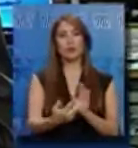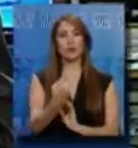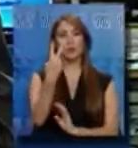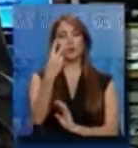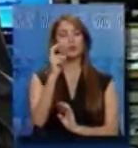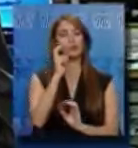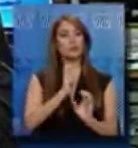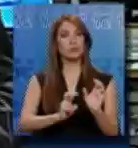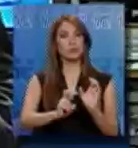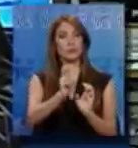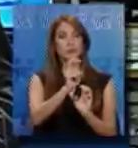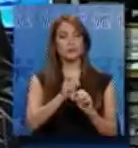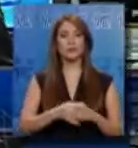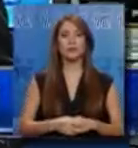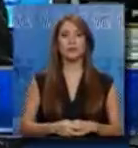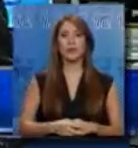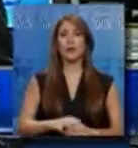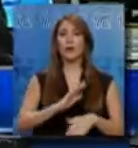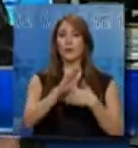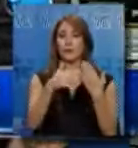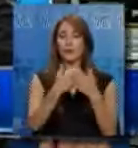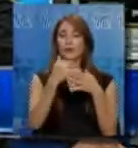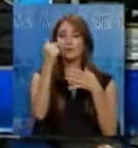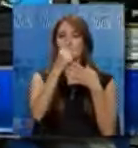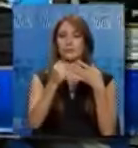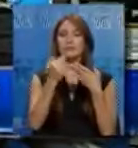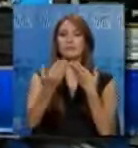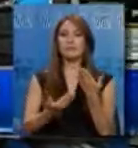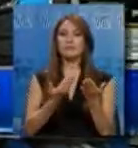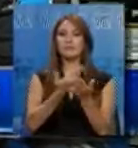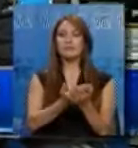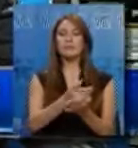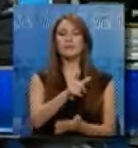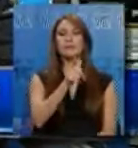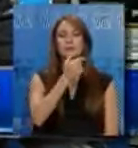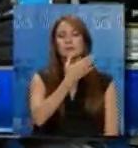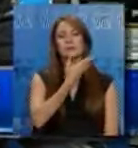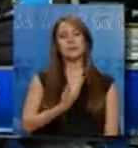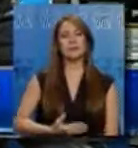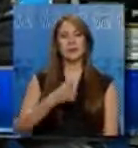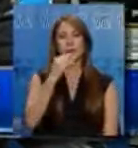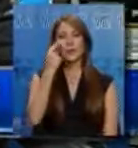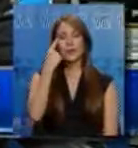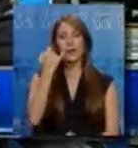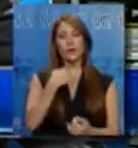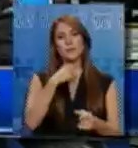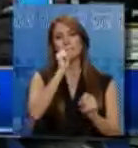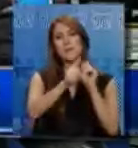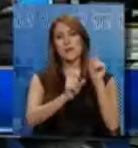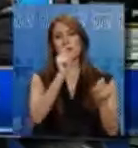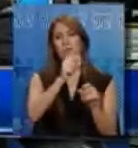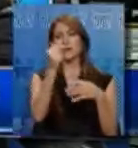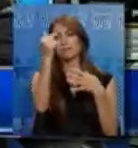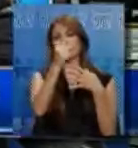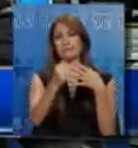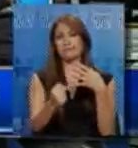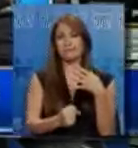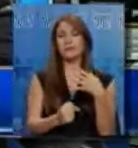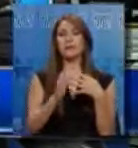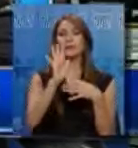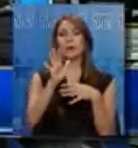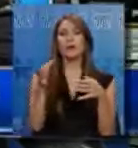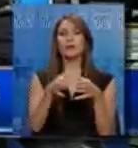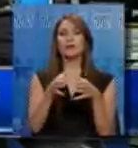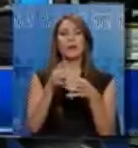en Montañita. Estas y otras inquietudes fueron planteadas al presidente de la República esta mañana en una entrevista en la Asociación Ecuatoriana